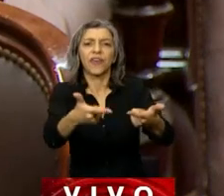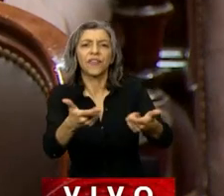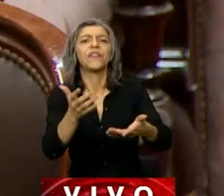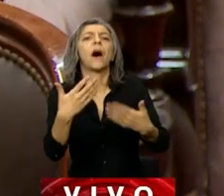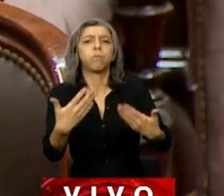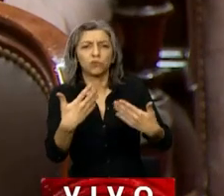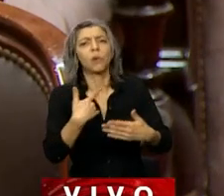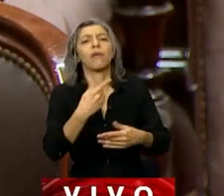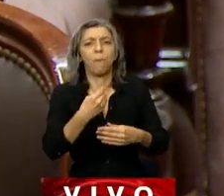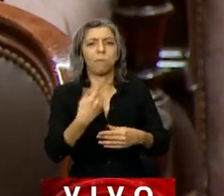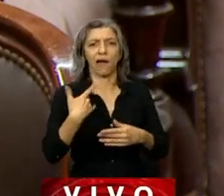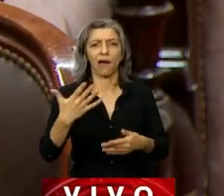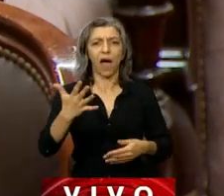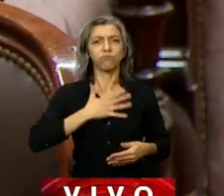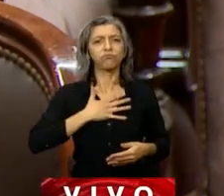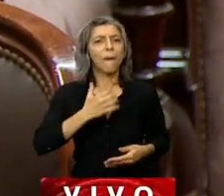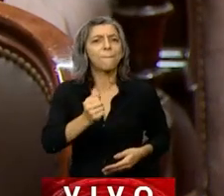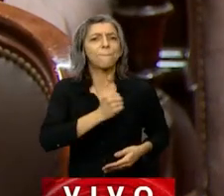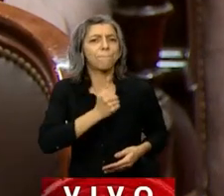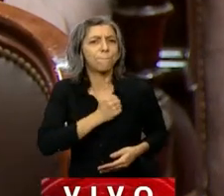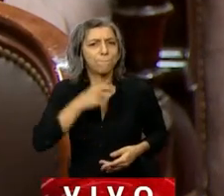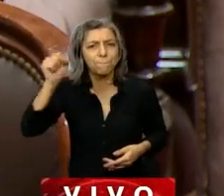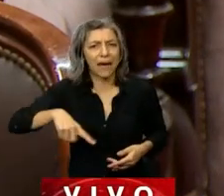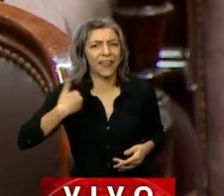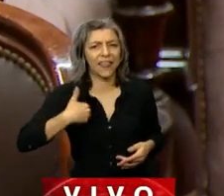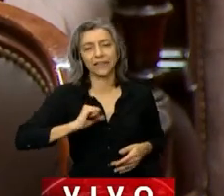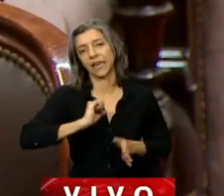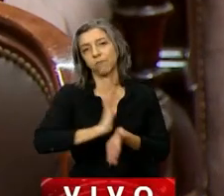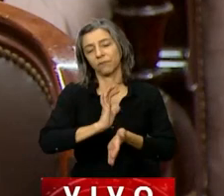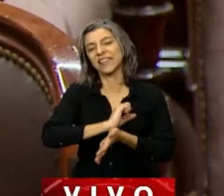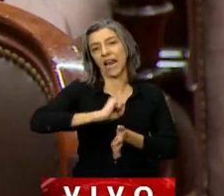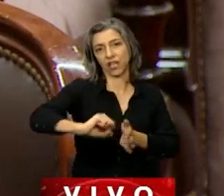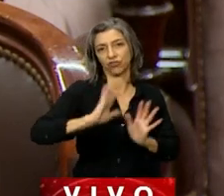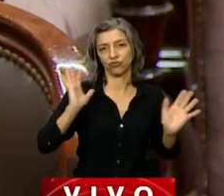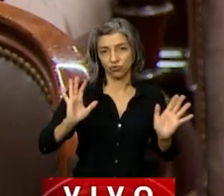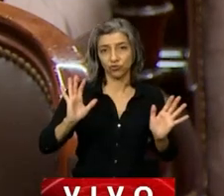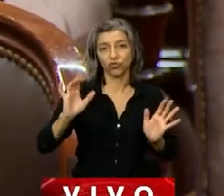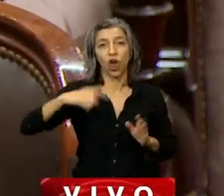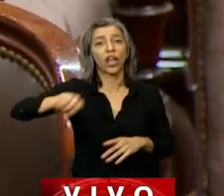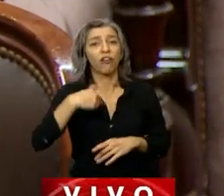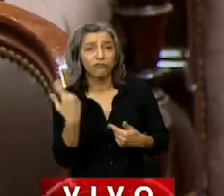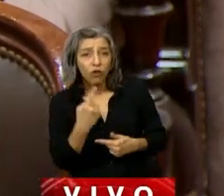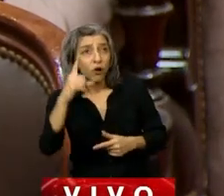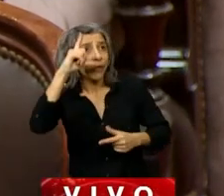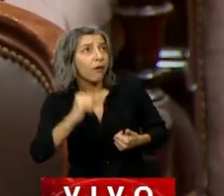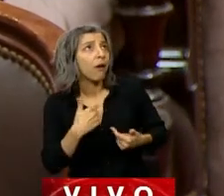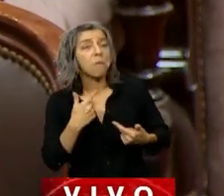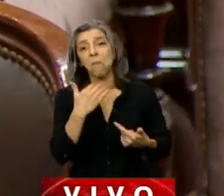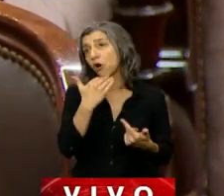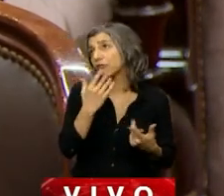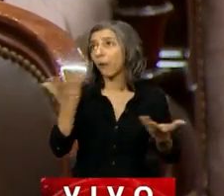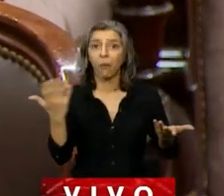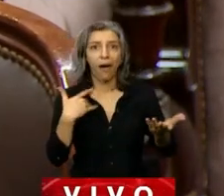de los delitos de traición a la patria, y no podemos permitirnos tan grave error por ignorancia, indiferencia y menos